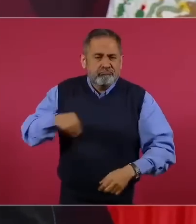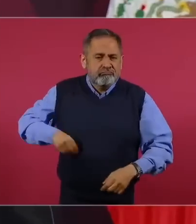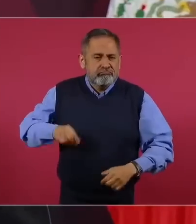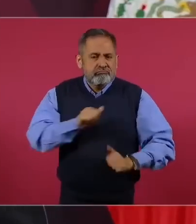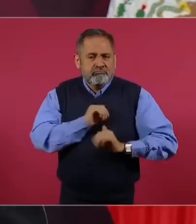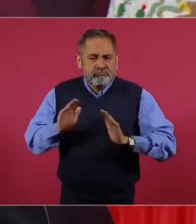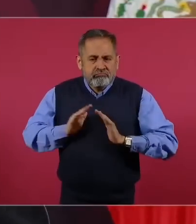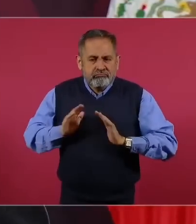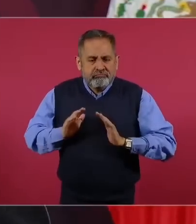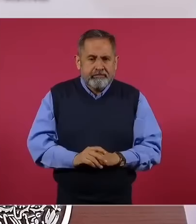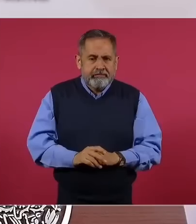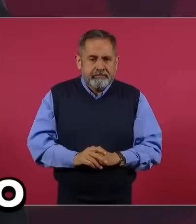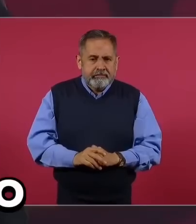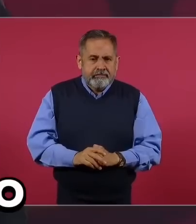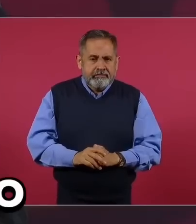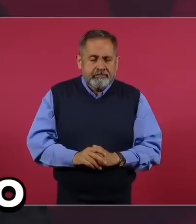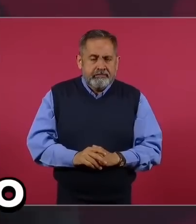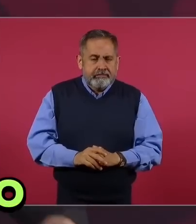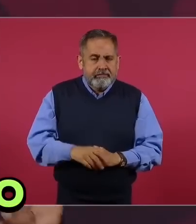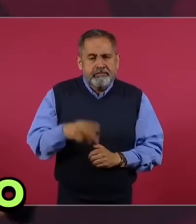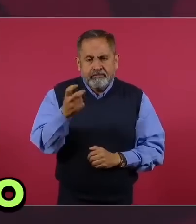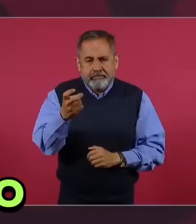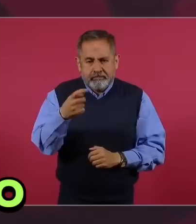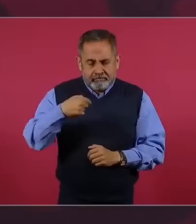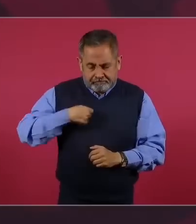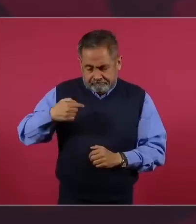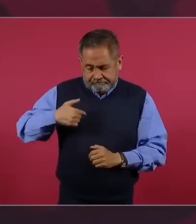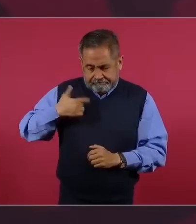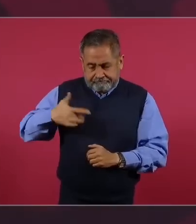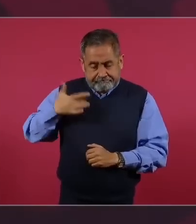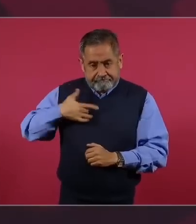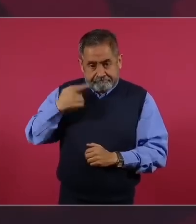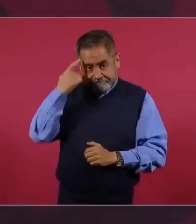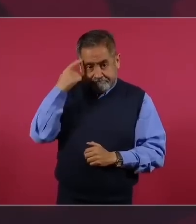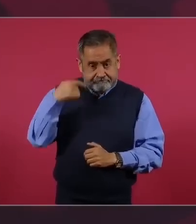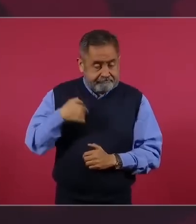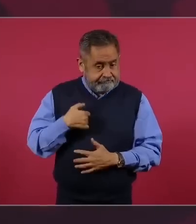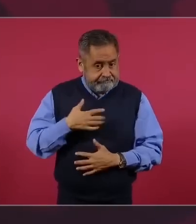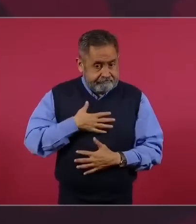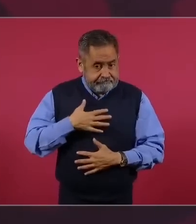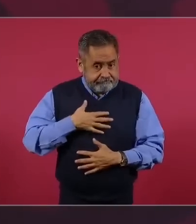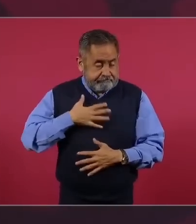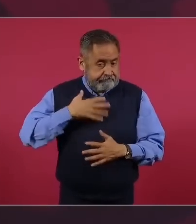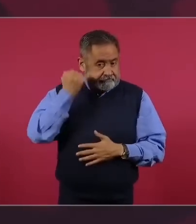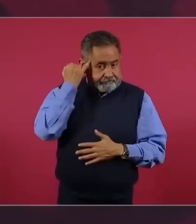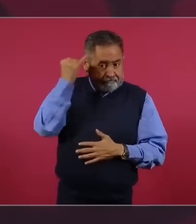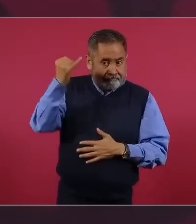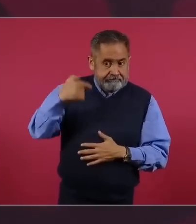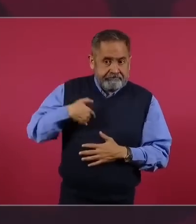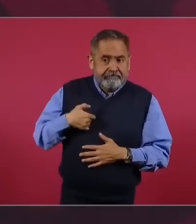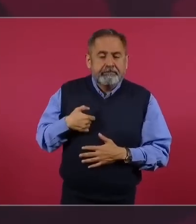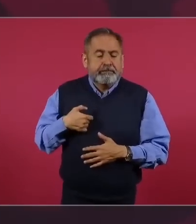¿dónde están las pruebas? Entonces yo sostengo, como hipótesis,